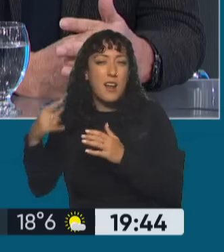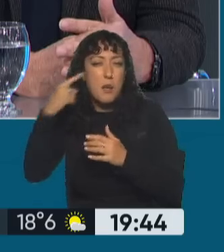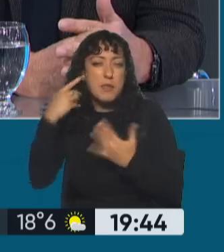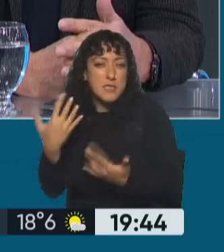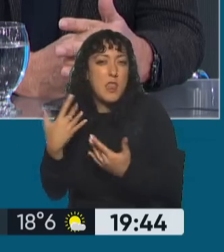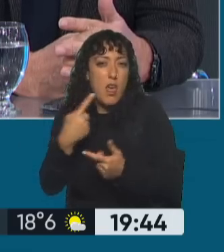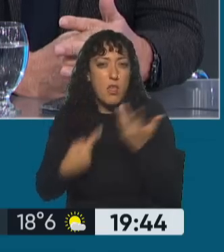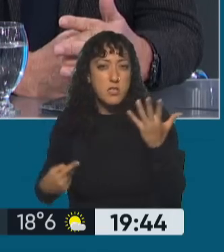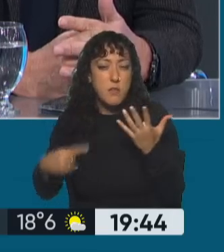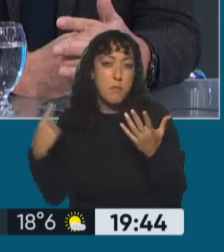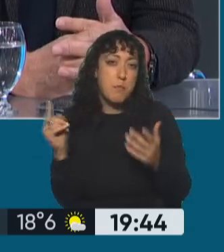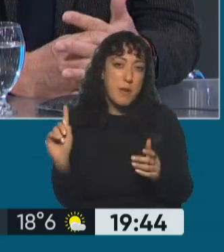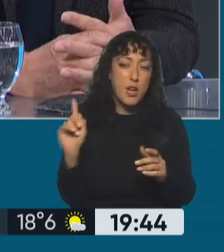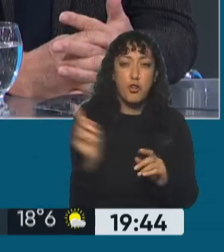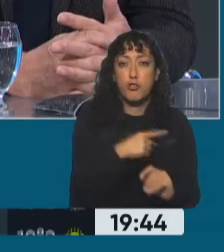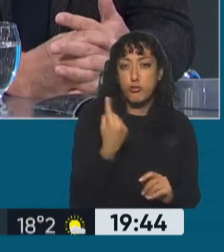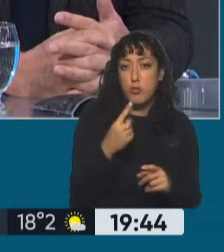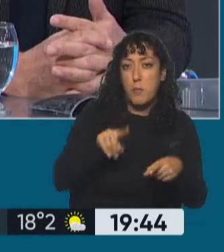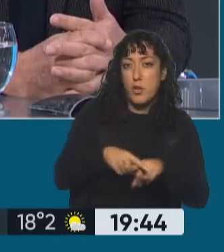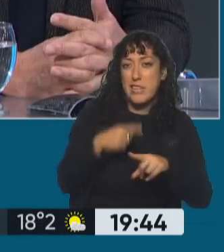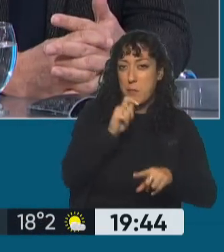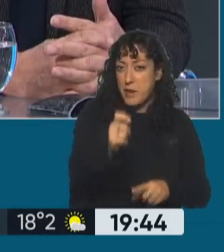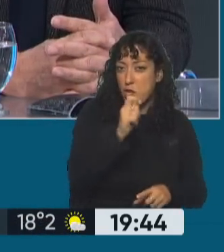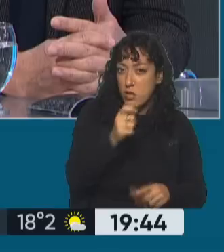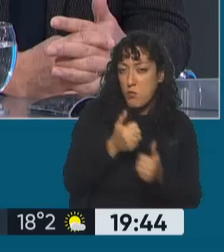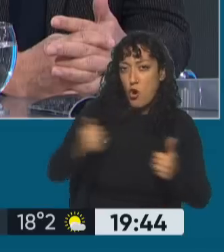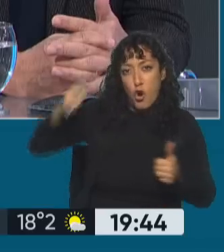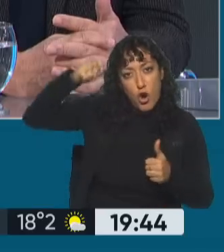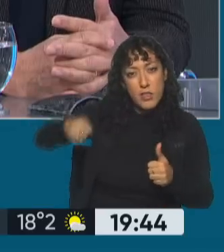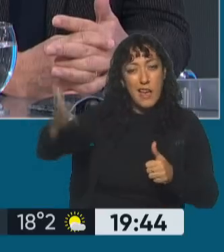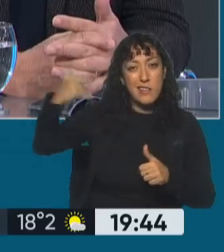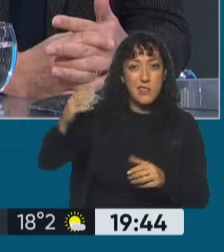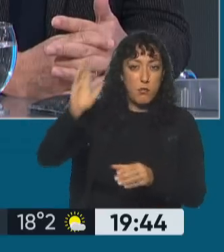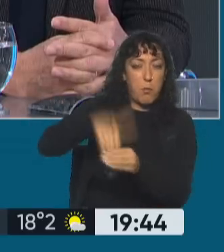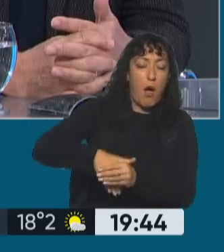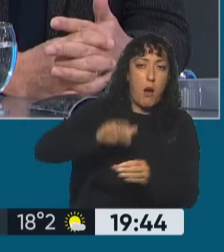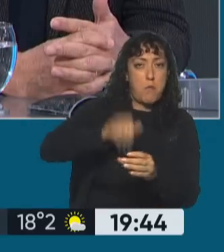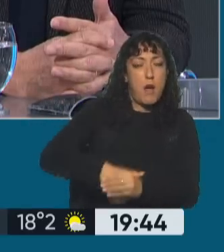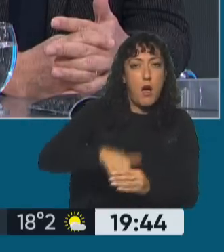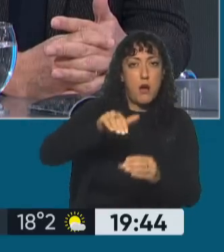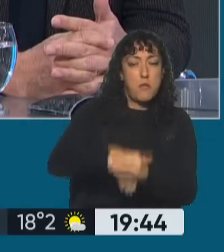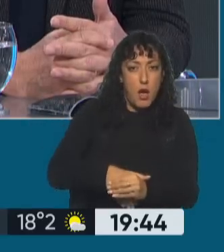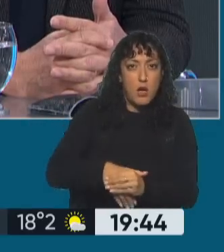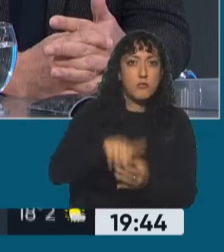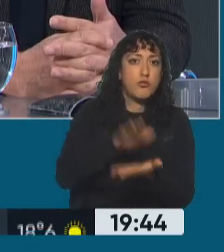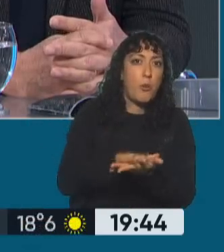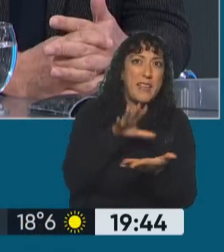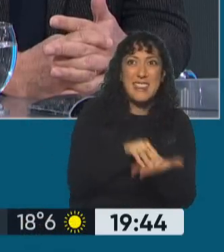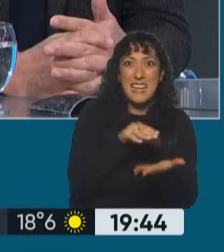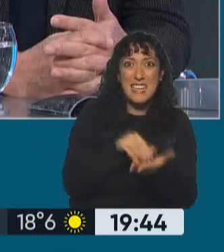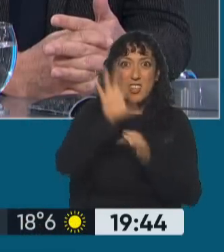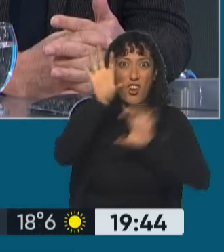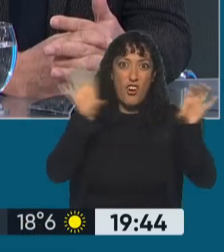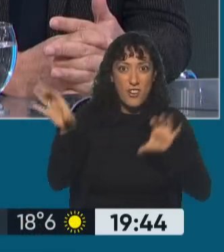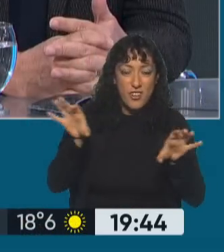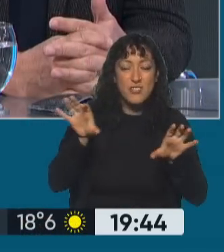antes, pero los que hacemos periodismo político lo empezamos a incorporar con esta Corte desde que empezó a tener intromisión justamente en las disputas territoriales y de los distritos,